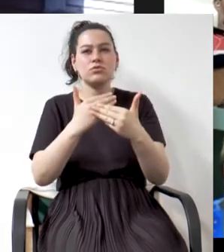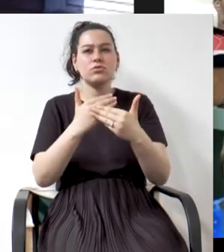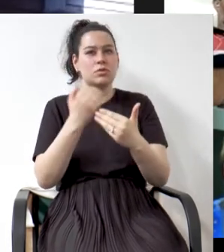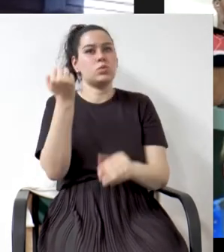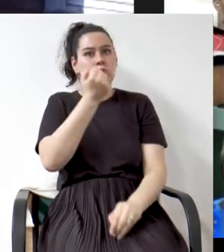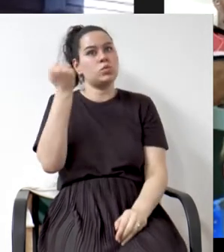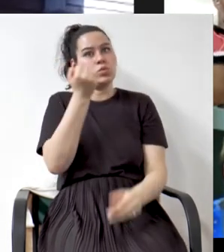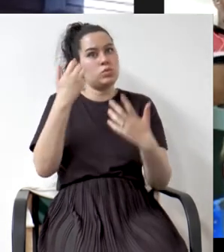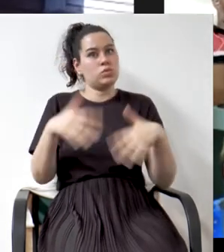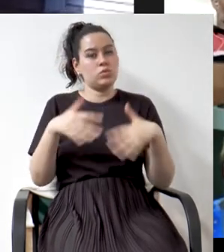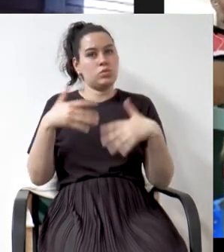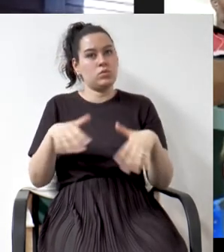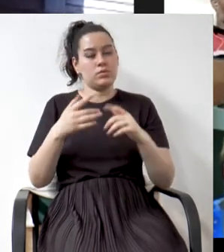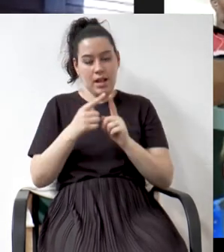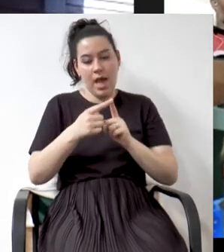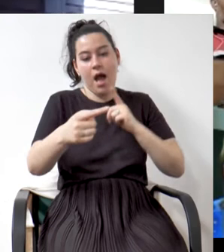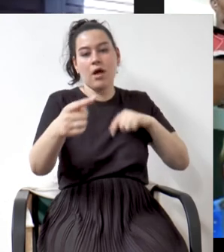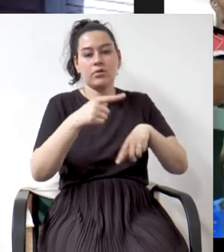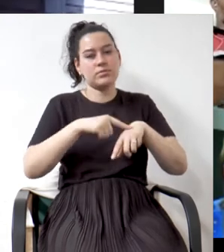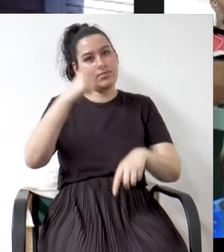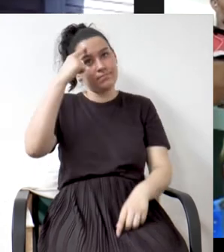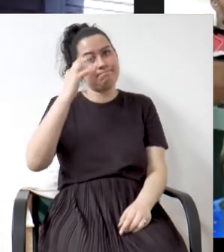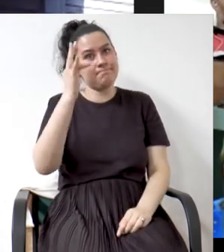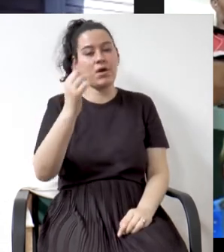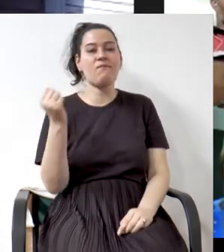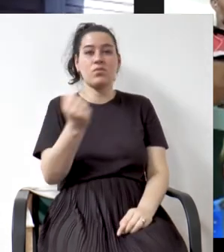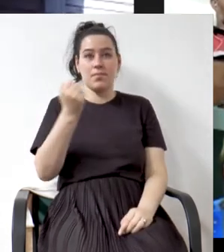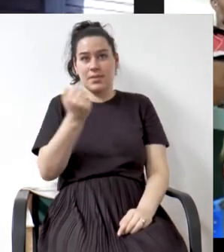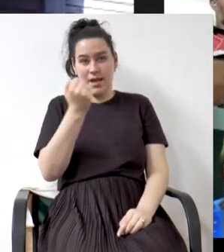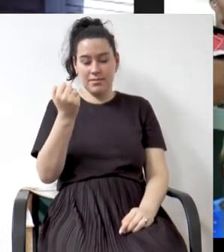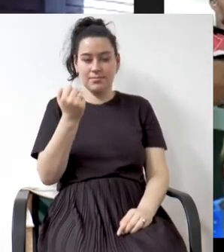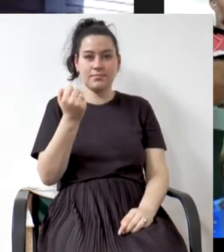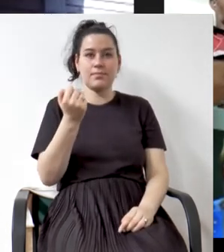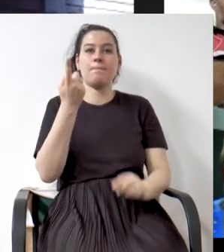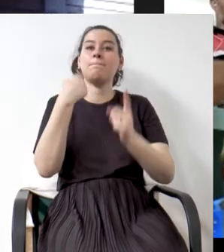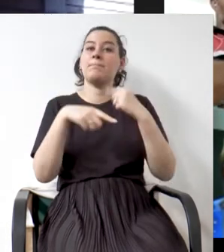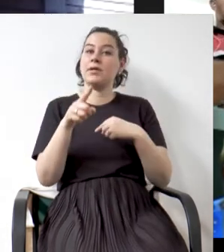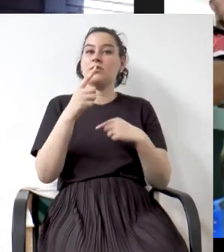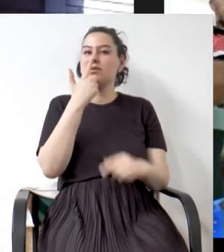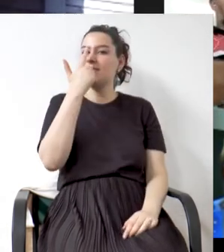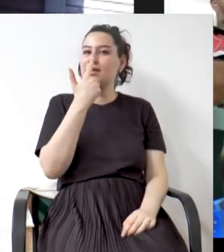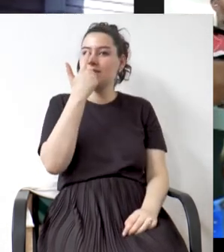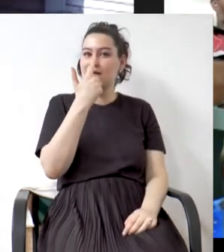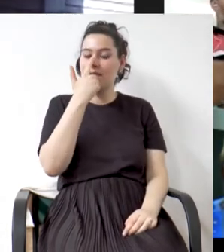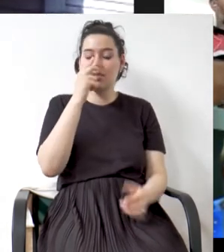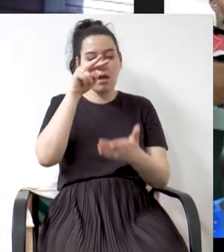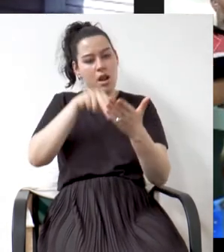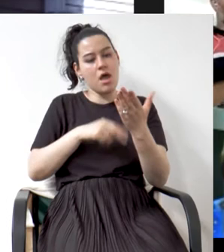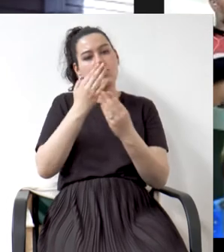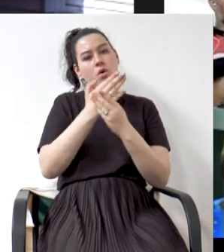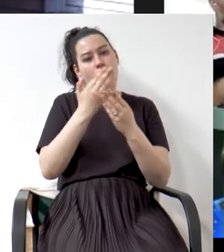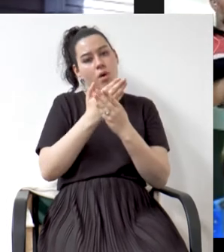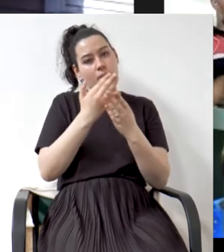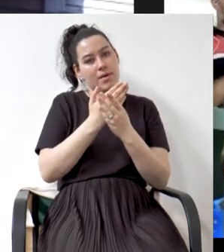son bien importantes, o sea, pensarse a largo plazo es fundamental, no estoy descubriendo nada, pero una cosa que me pareció interesante al leer los documentos, que es